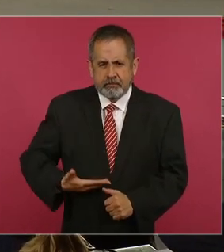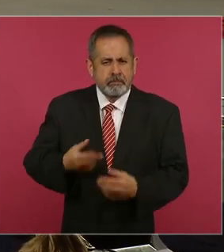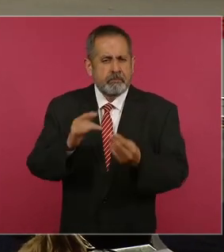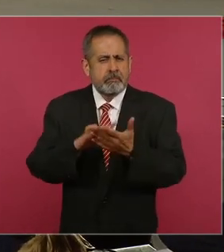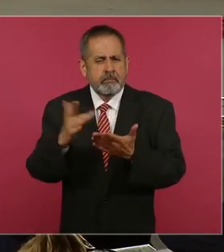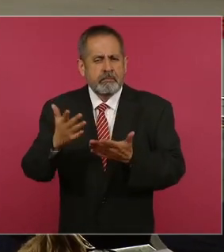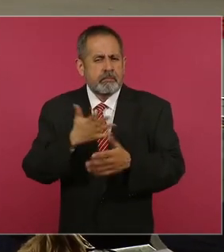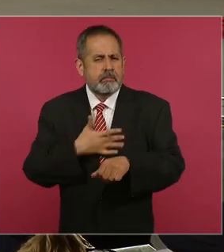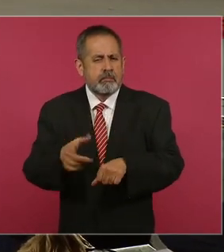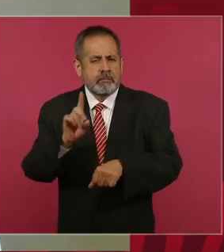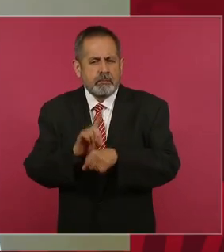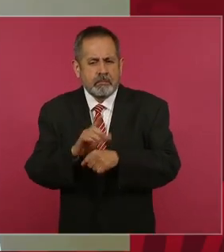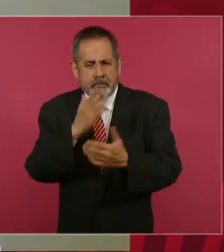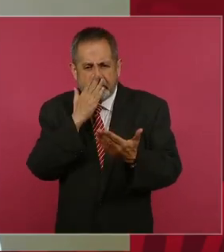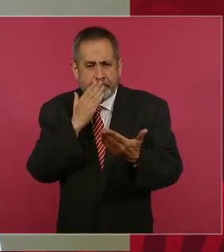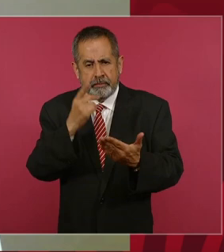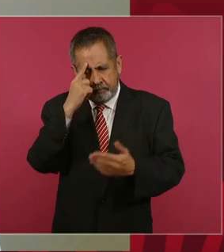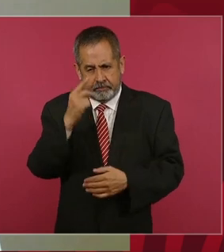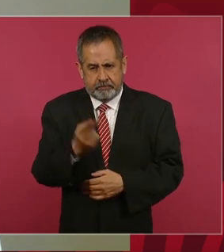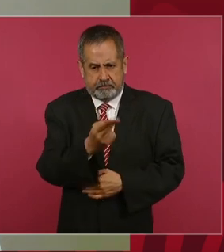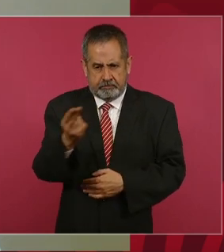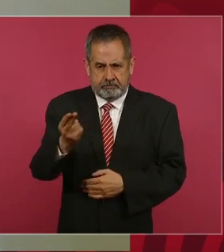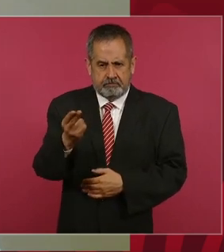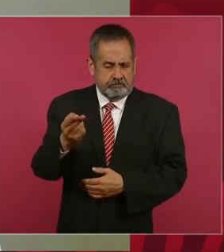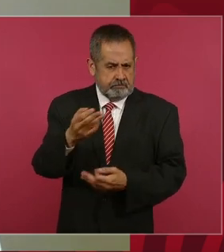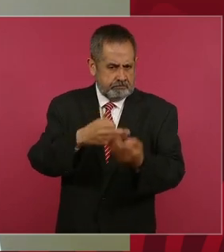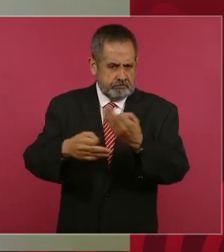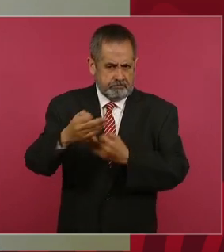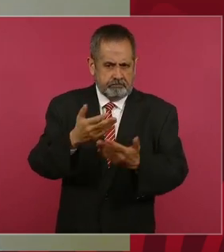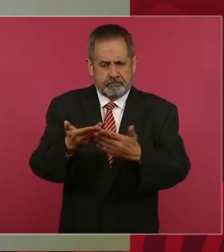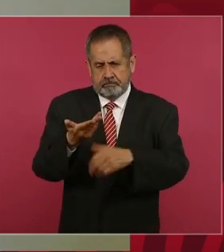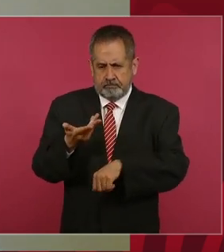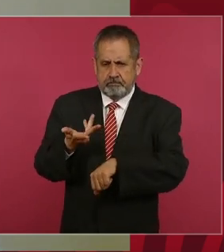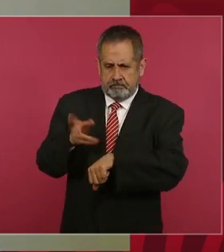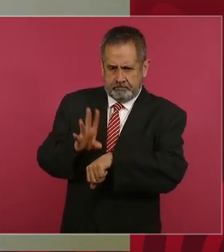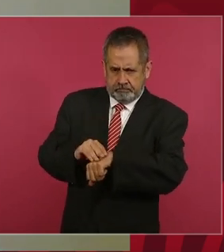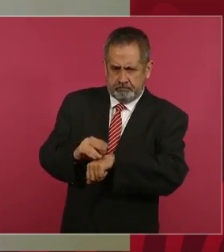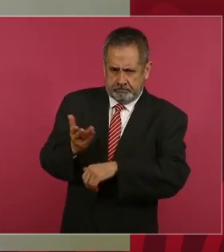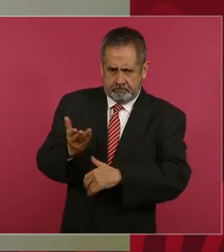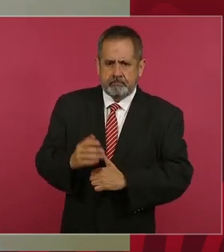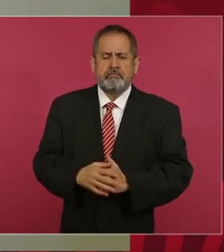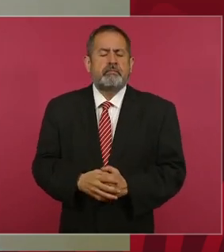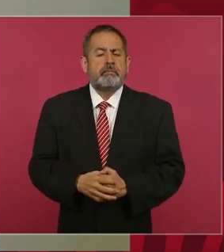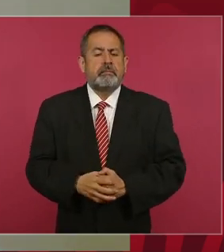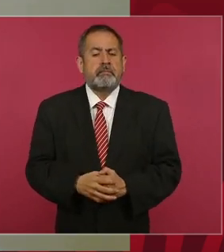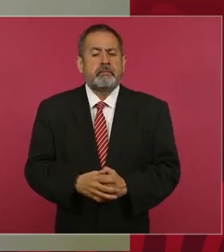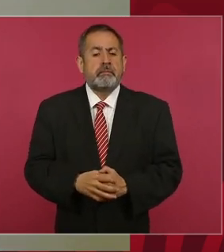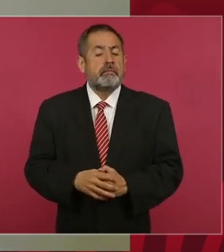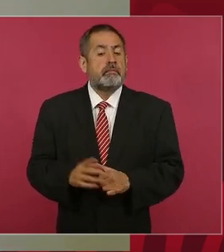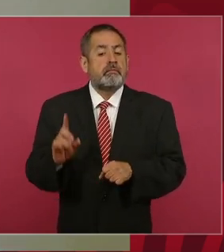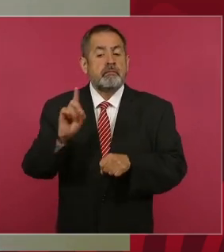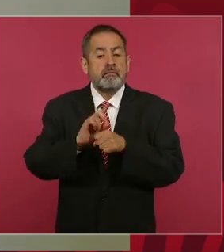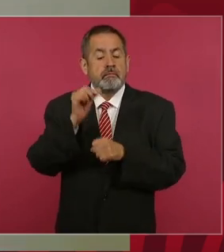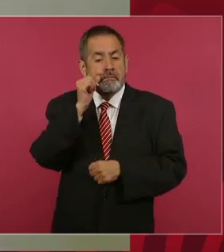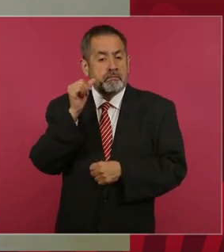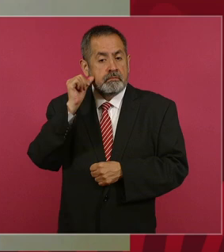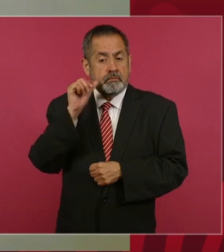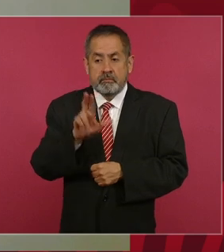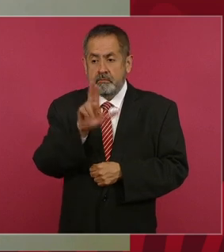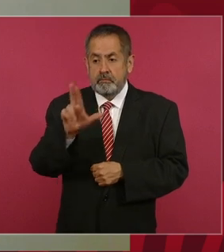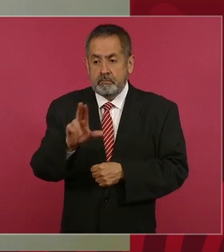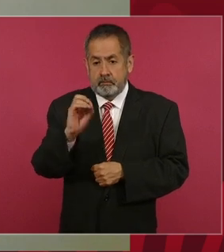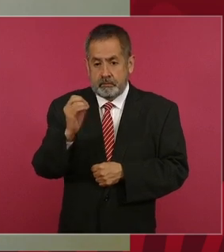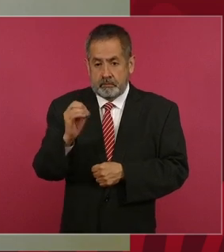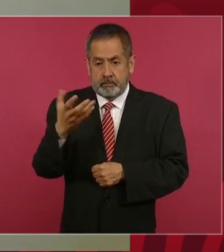buen día para usted y para todos. Con su permiso, el día de ayer, martes 10 de